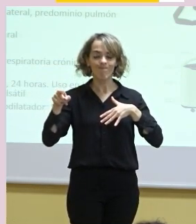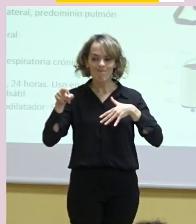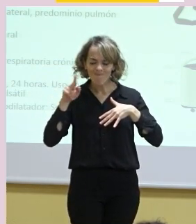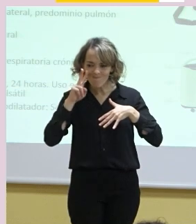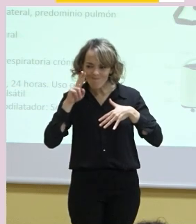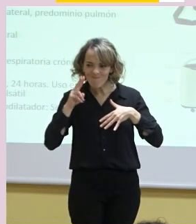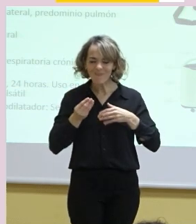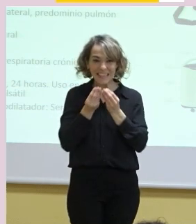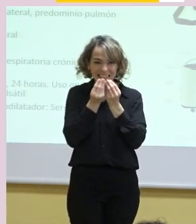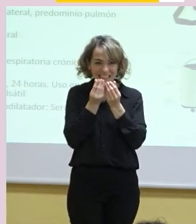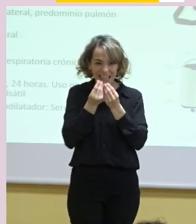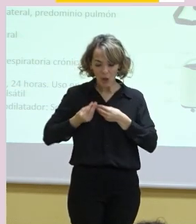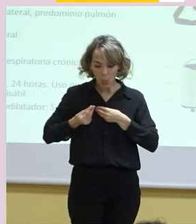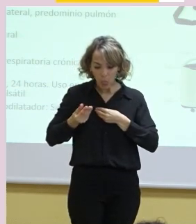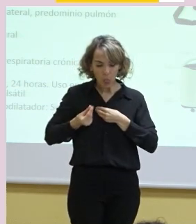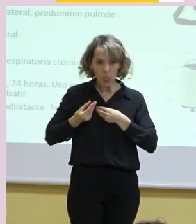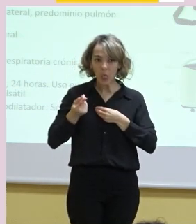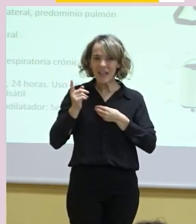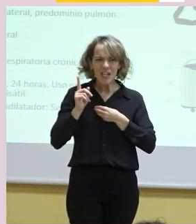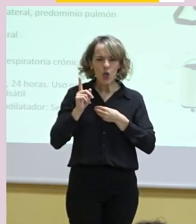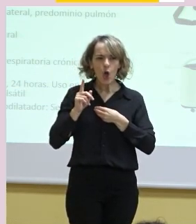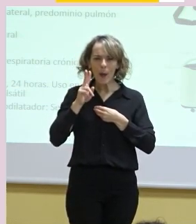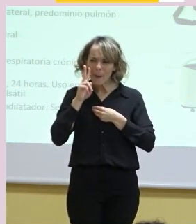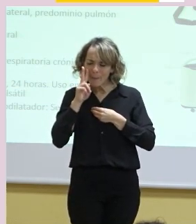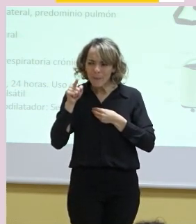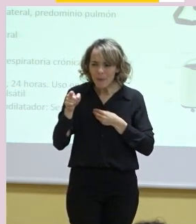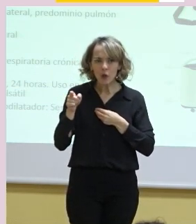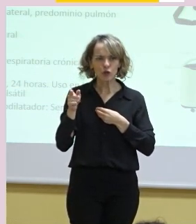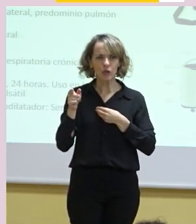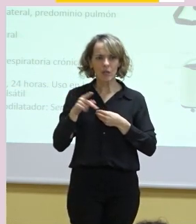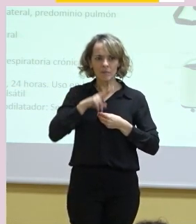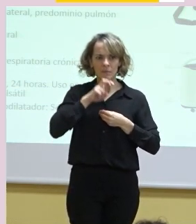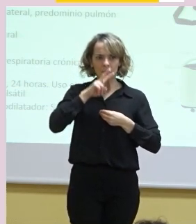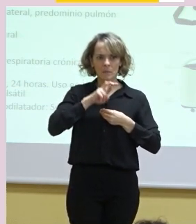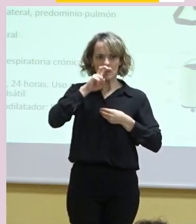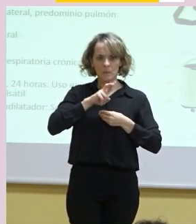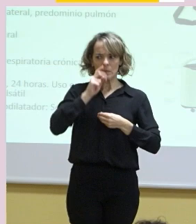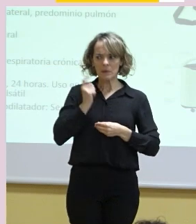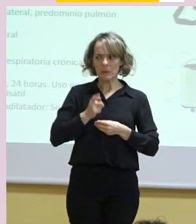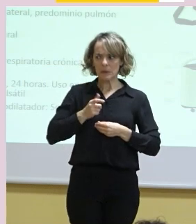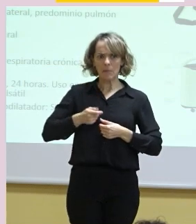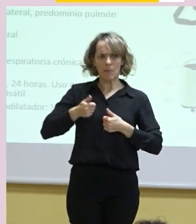expulsión de secreciones, sino un aumento de la taquipnea, un aumento de la frecuencia respiratoria.